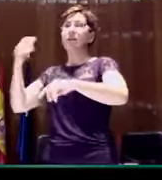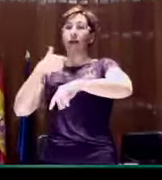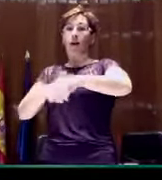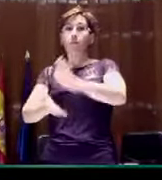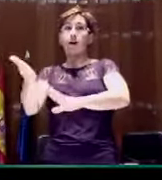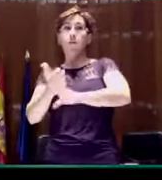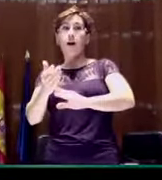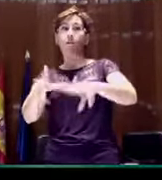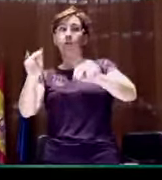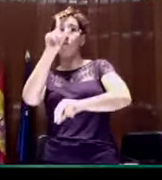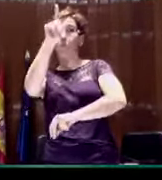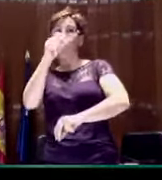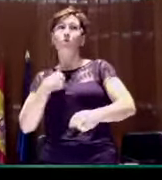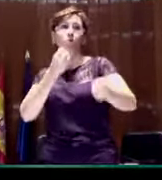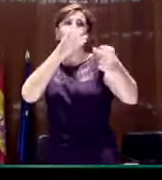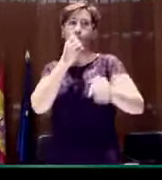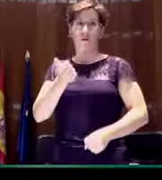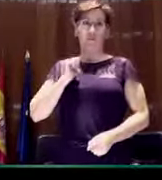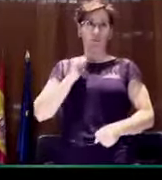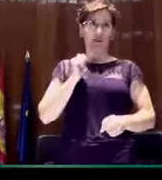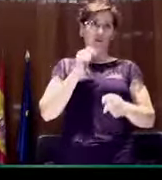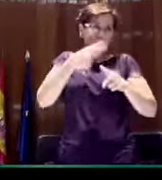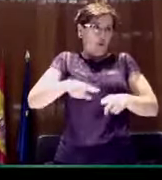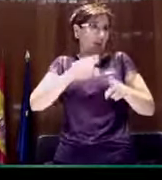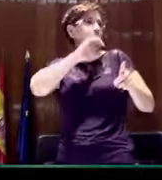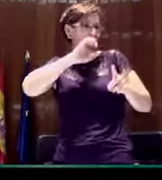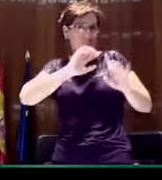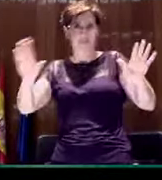que empiece a contar batallitas, ¿no? Entonces,